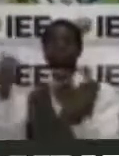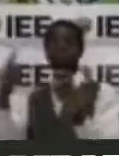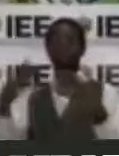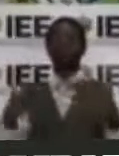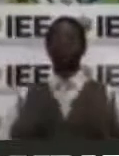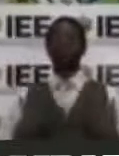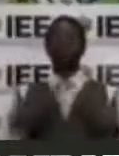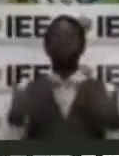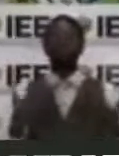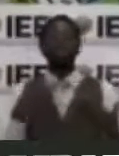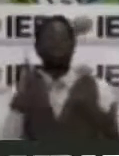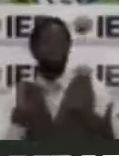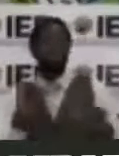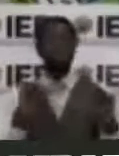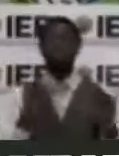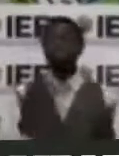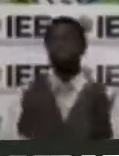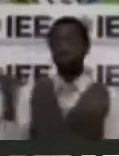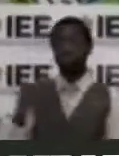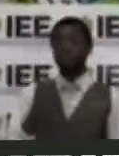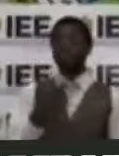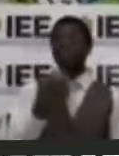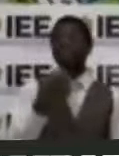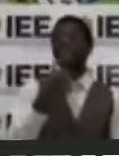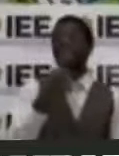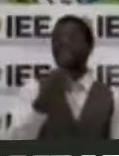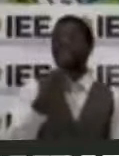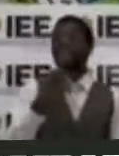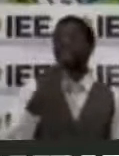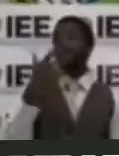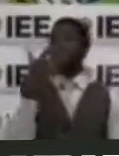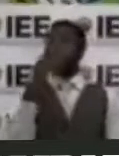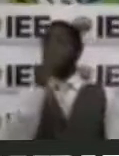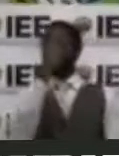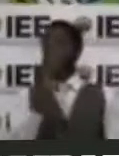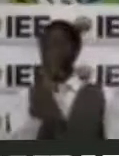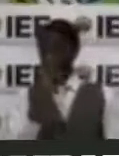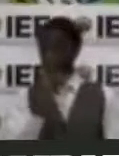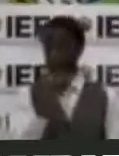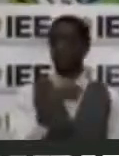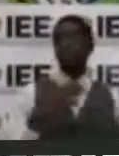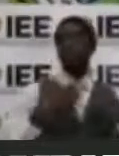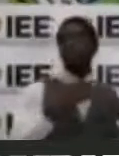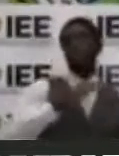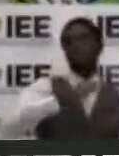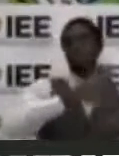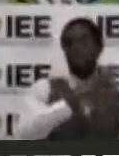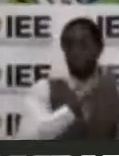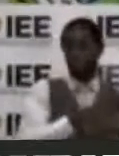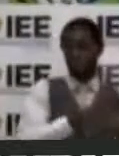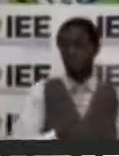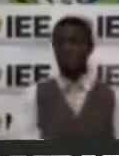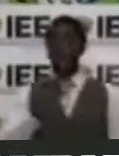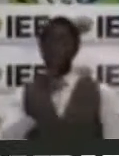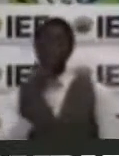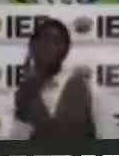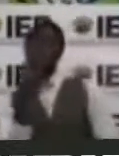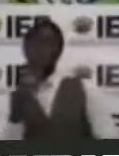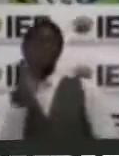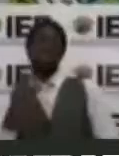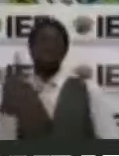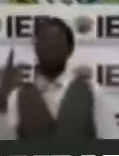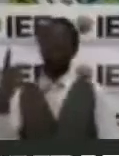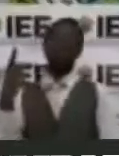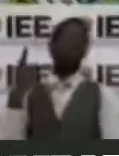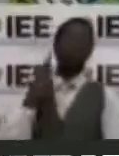bien. El 68% confía más en los médicos, el 22.9% confía solamente en los partidos políticos y